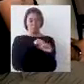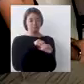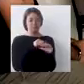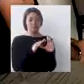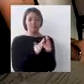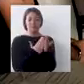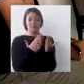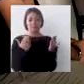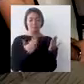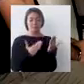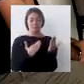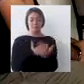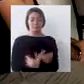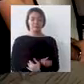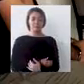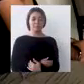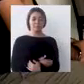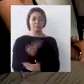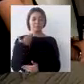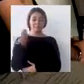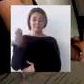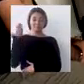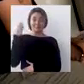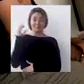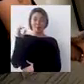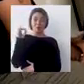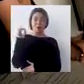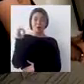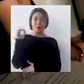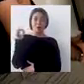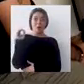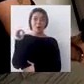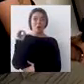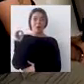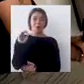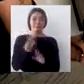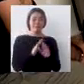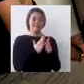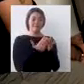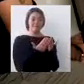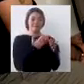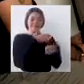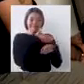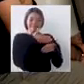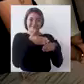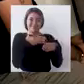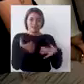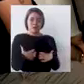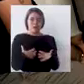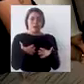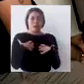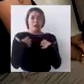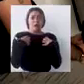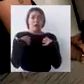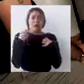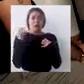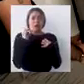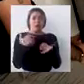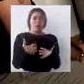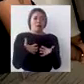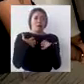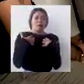leído, tuvimos en octubre un pequeño ciclo de horror, ¿cierto? Y leímos cómics como El útero